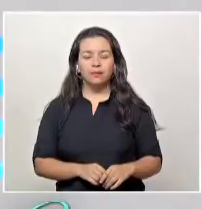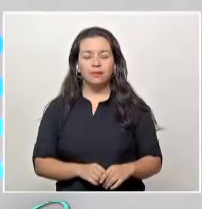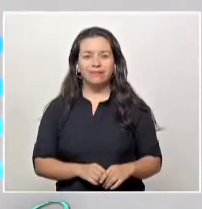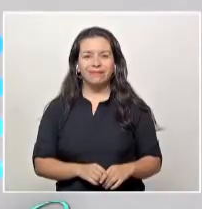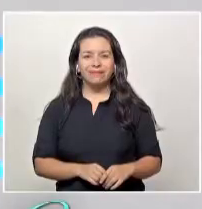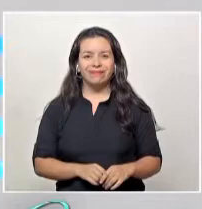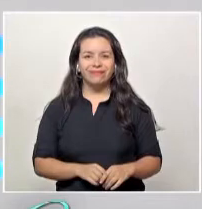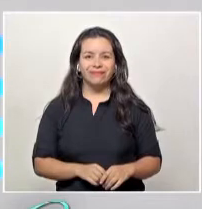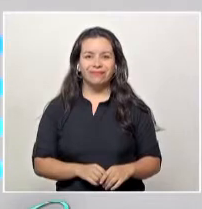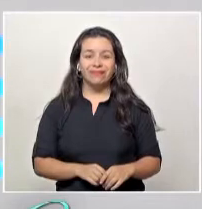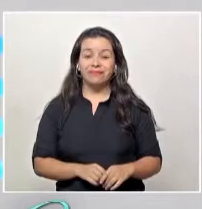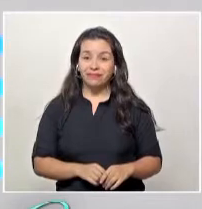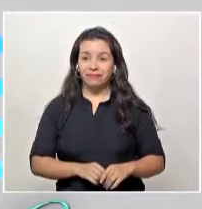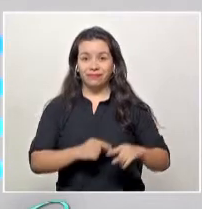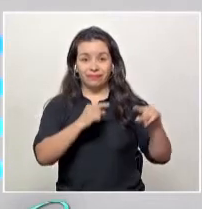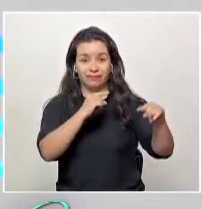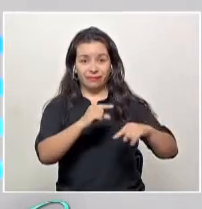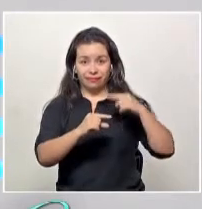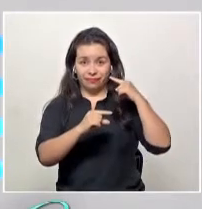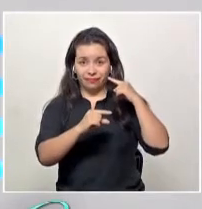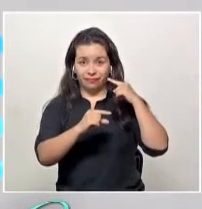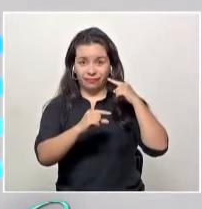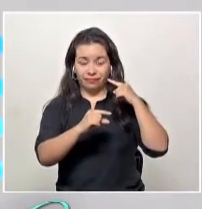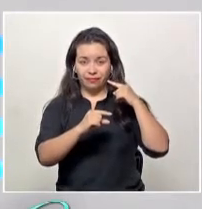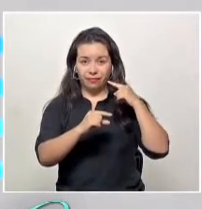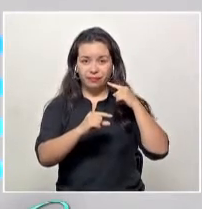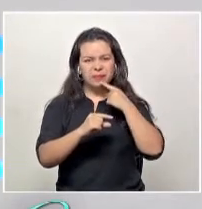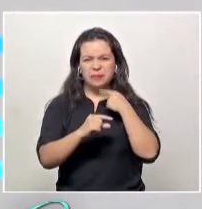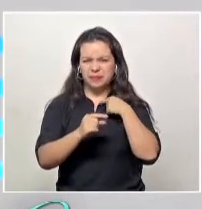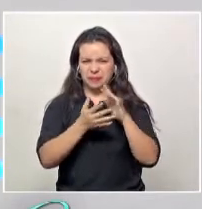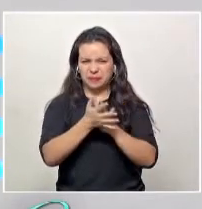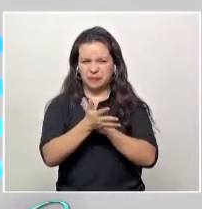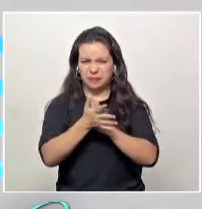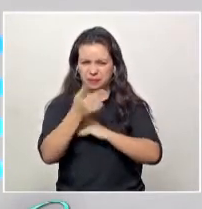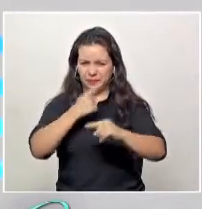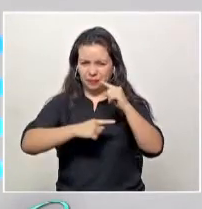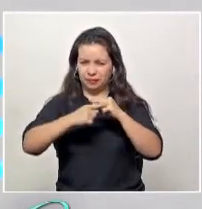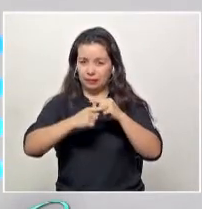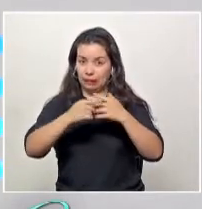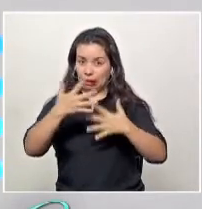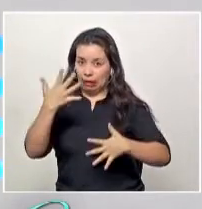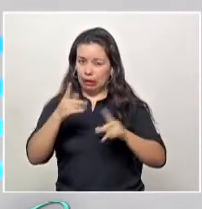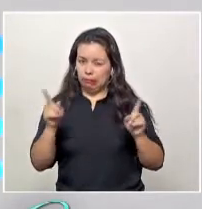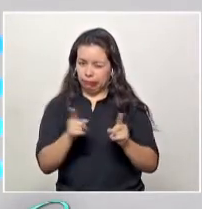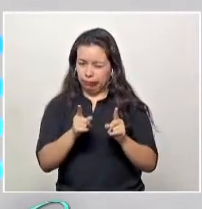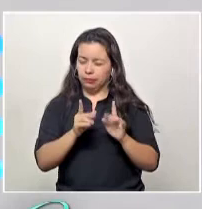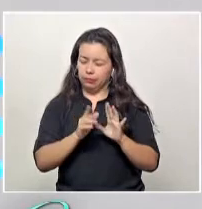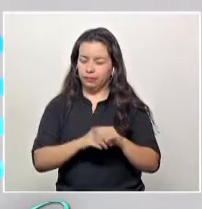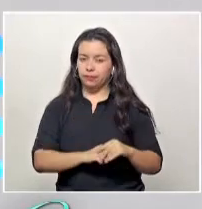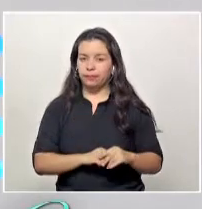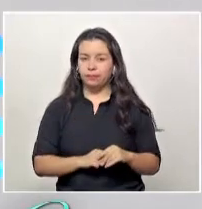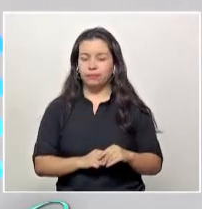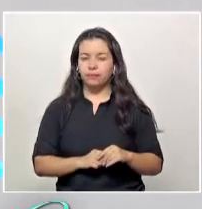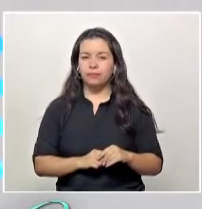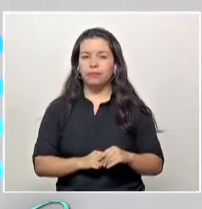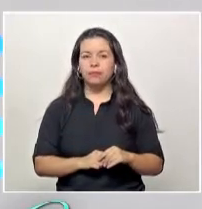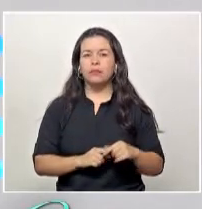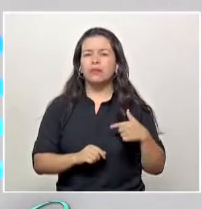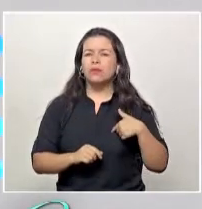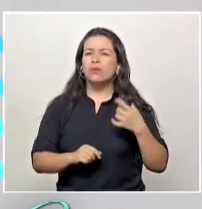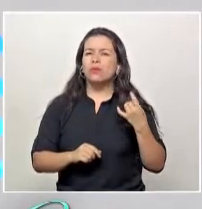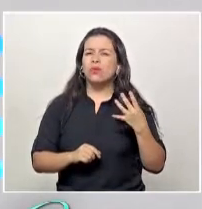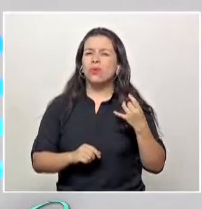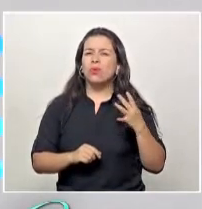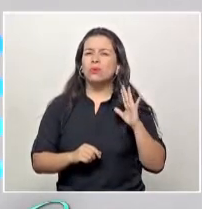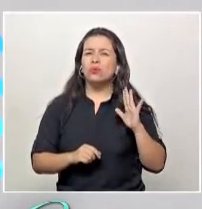Bueno, un correo electrónico dice lo siguiente, está un poquito largo, voy a tratar de resumirlo un poco. Presento un dolor al lado